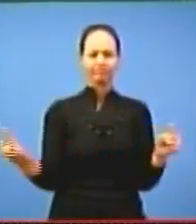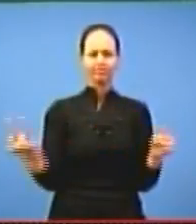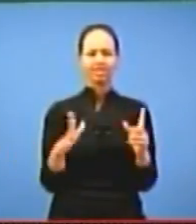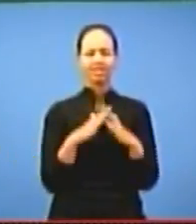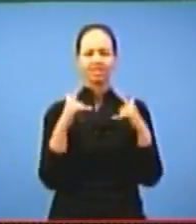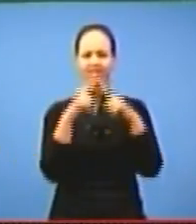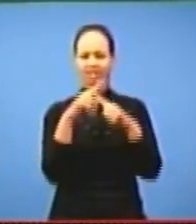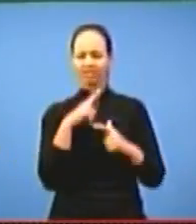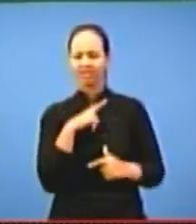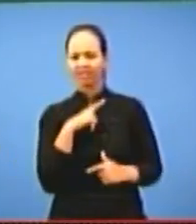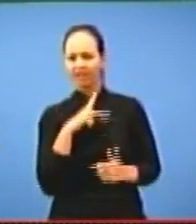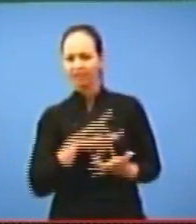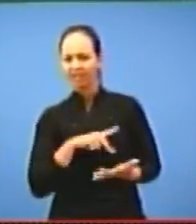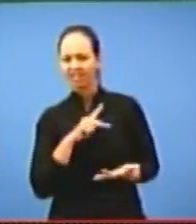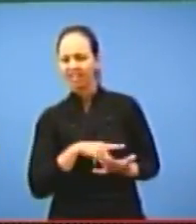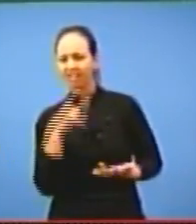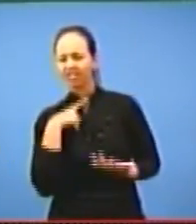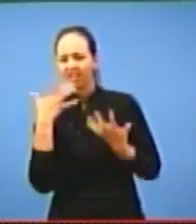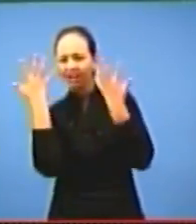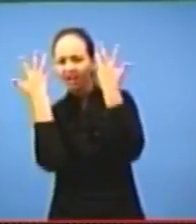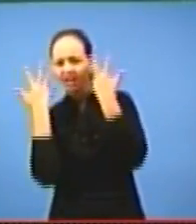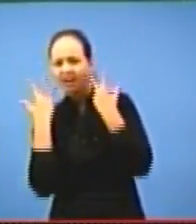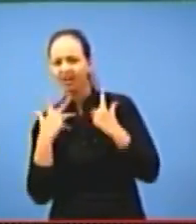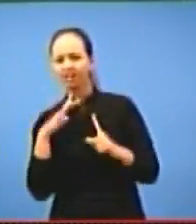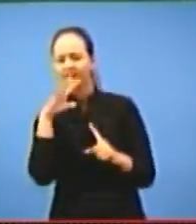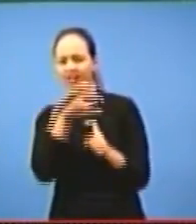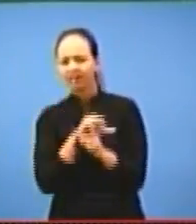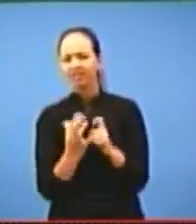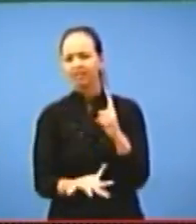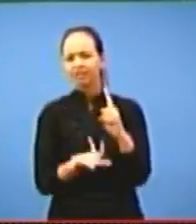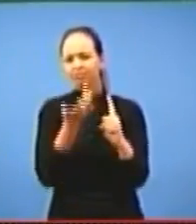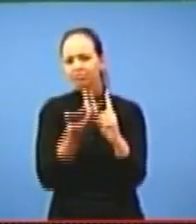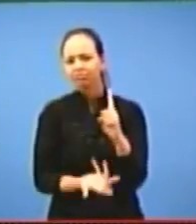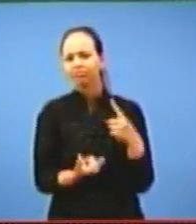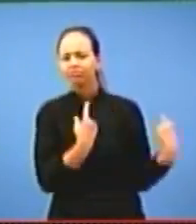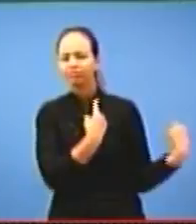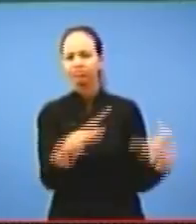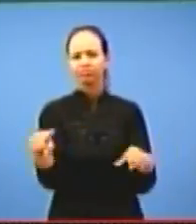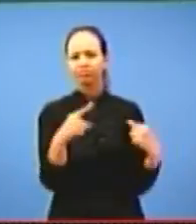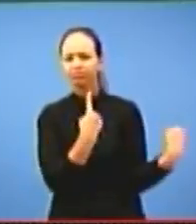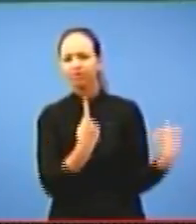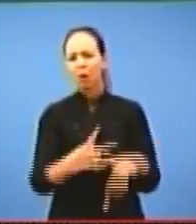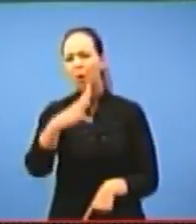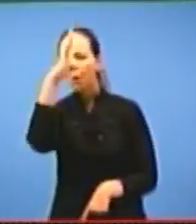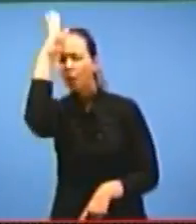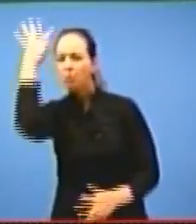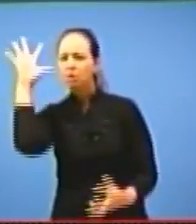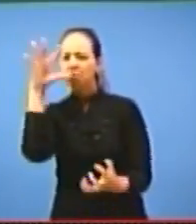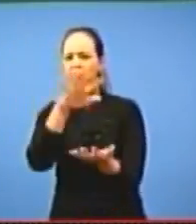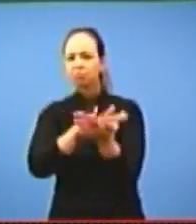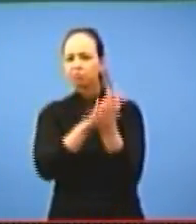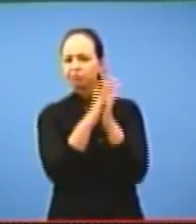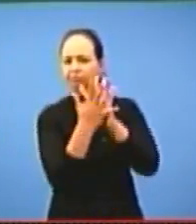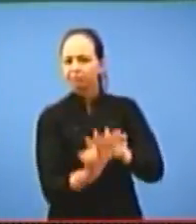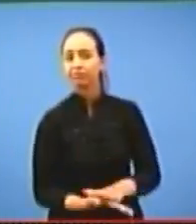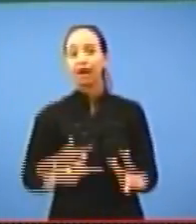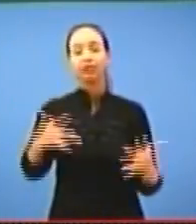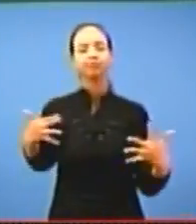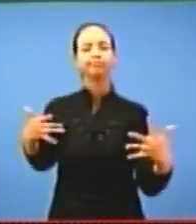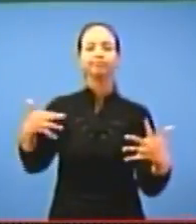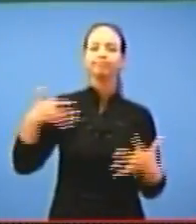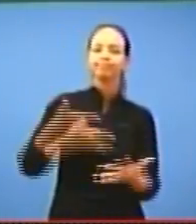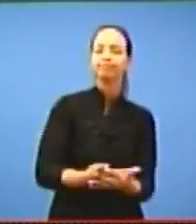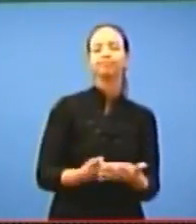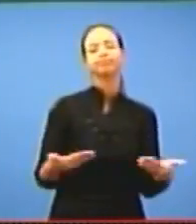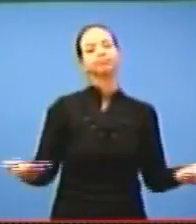verdad. Por causa de la verdad, ella pasó por las aredas, por las hogueras, por las cruces, por las persecuciones, por el Imperio Romano, pero sigue viva hasta el día